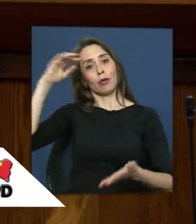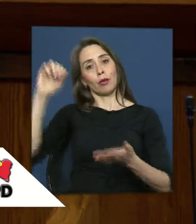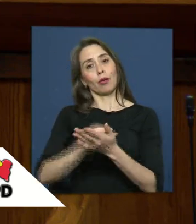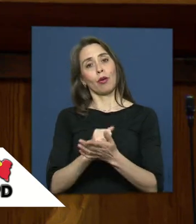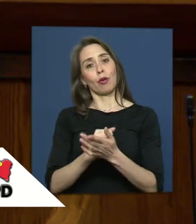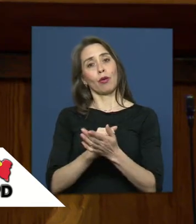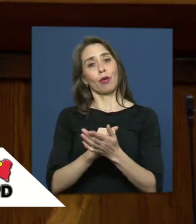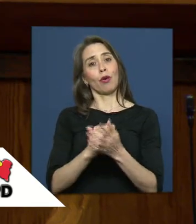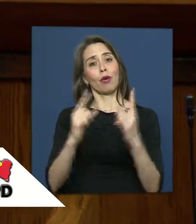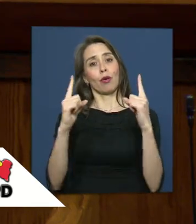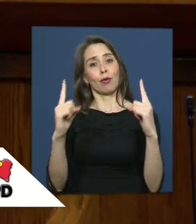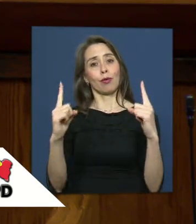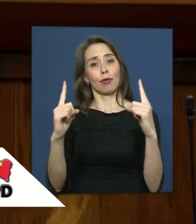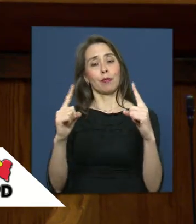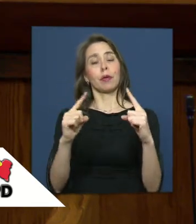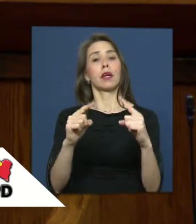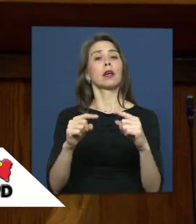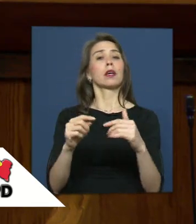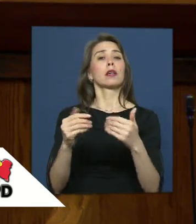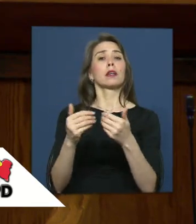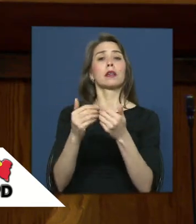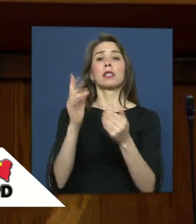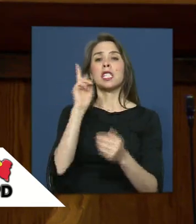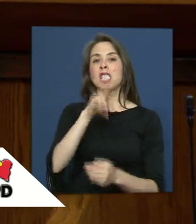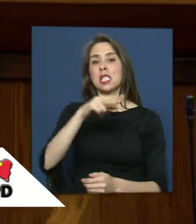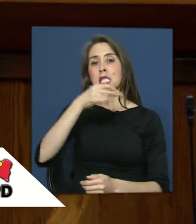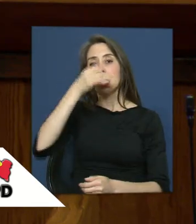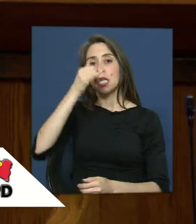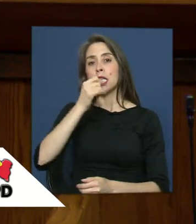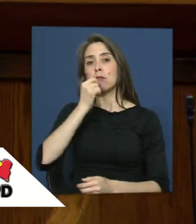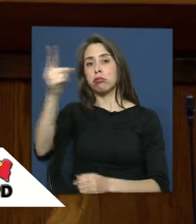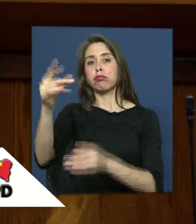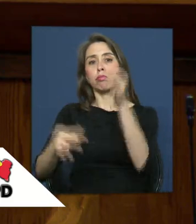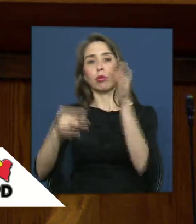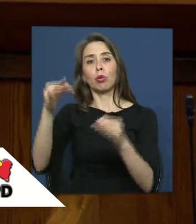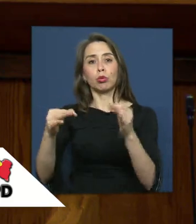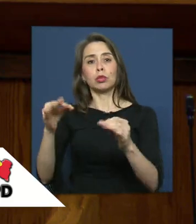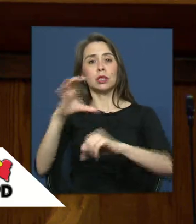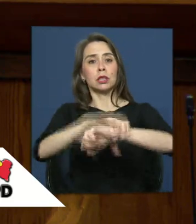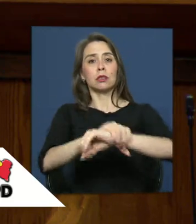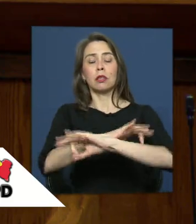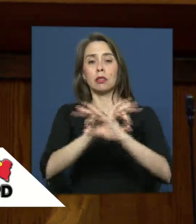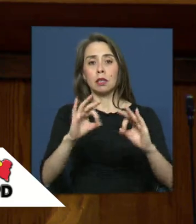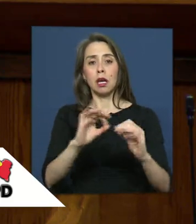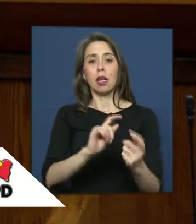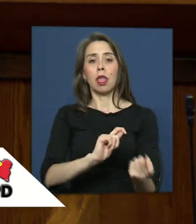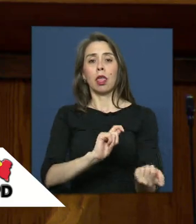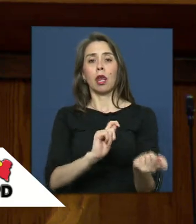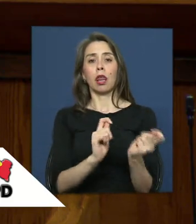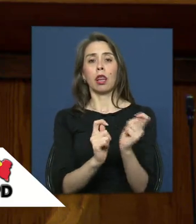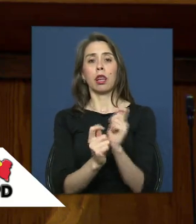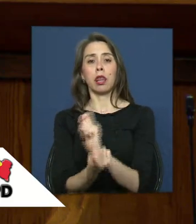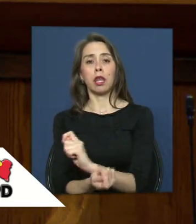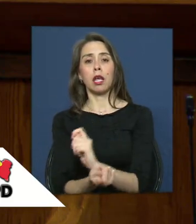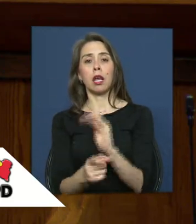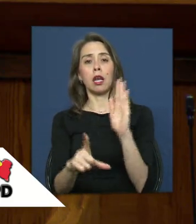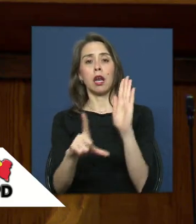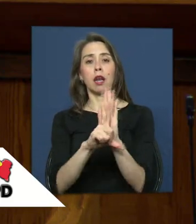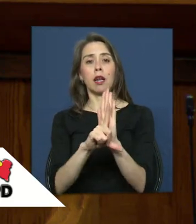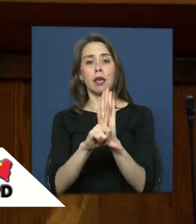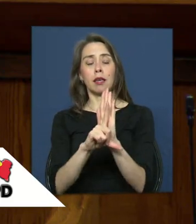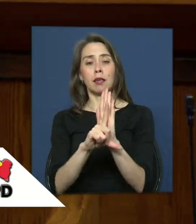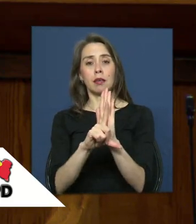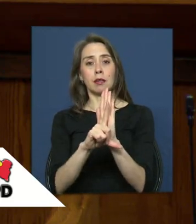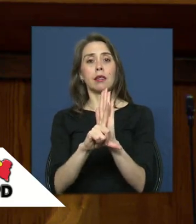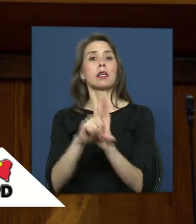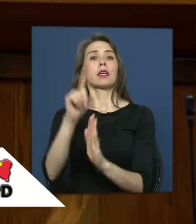institucionalidad mecanismos de impunidad que deformaron, desnaturalizaron gravemente el ordenamiento judicial,